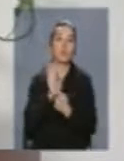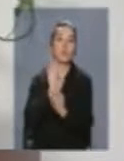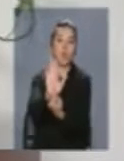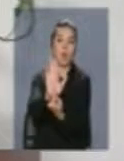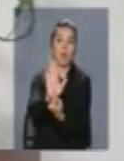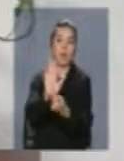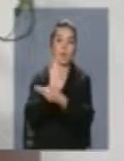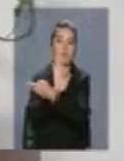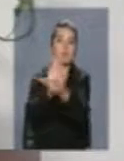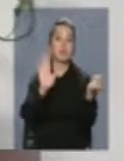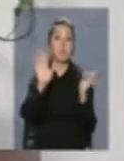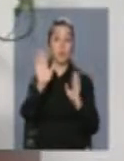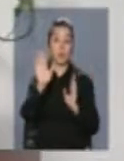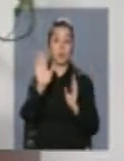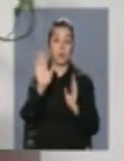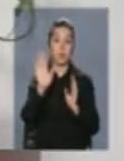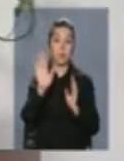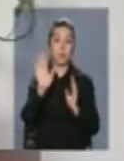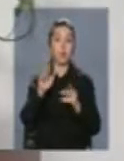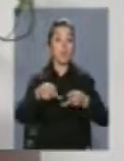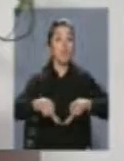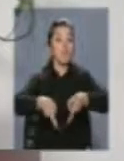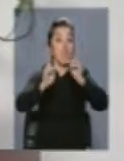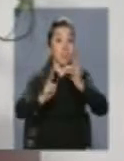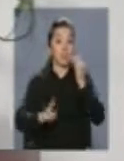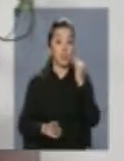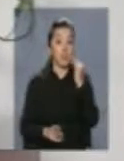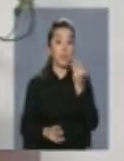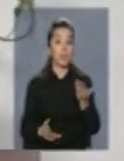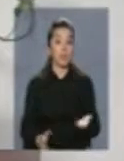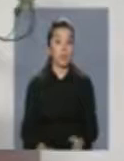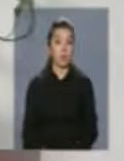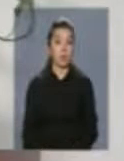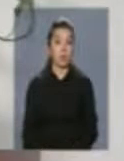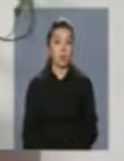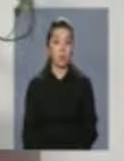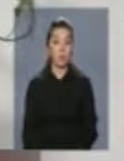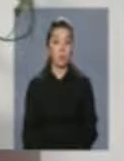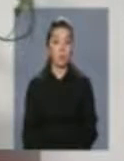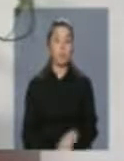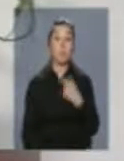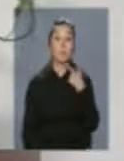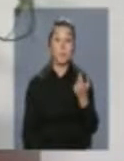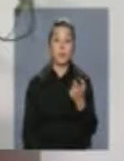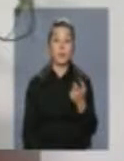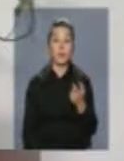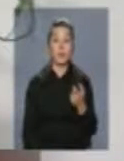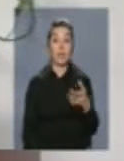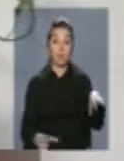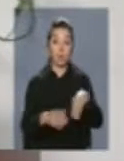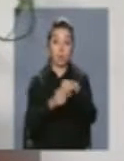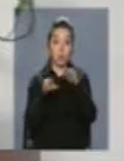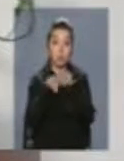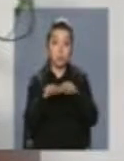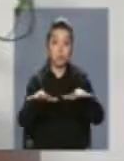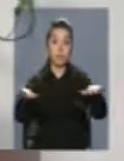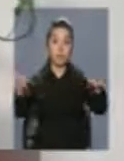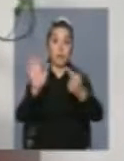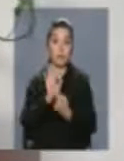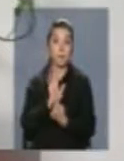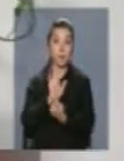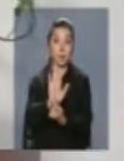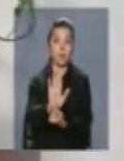exponiendo, ¿ya? Y por eso pongo como en primer lugar los derechos del niño, ¿ya? ¿Por qué? Porque al incorporar esto a redes